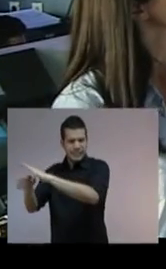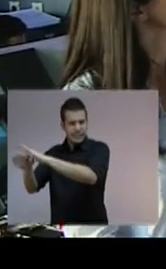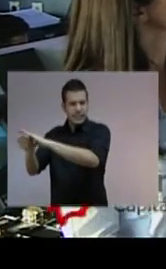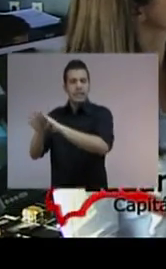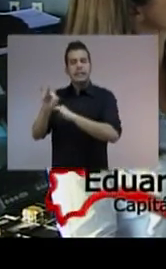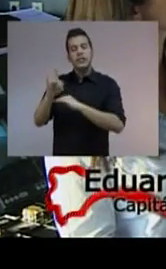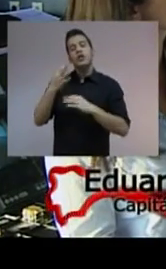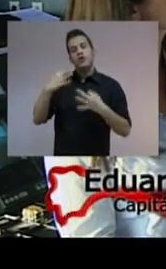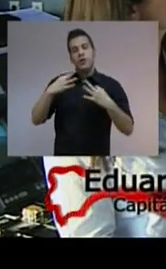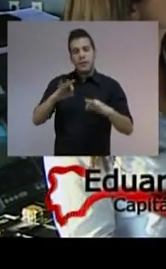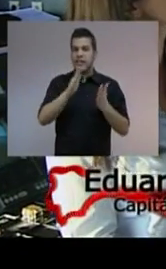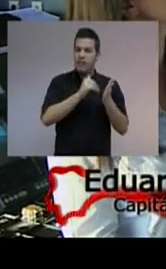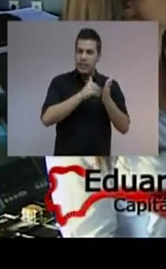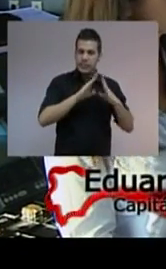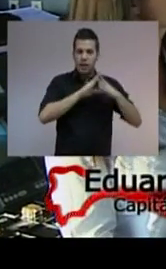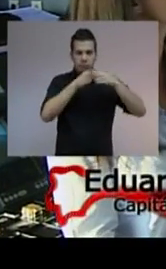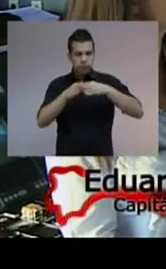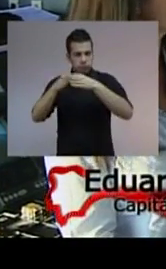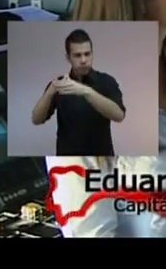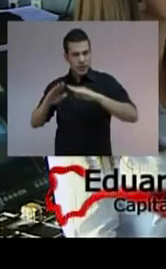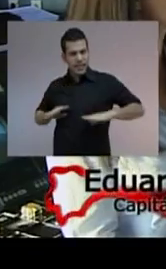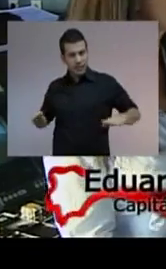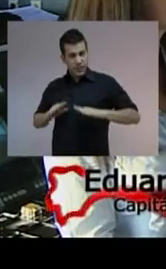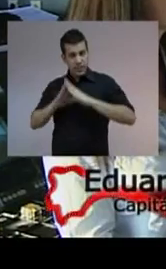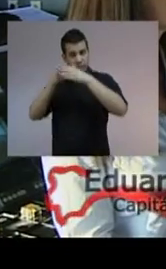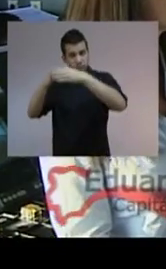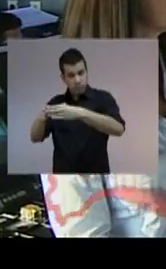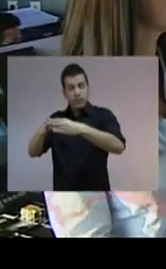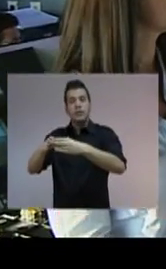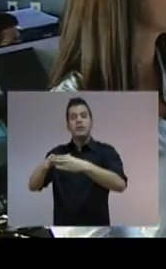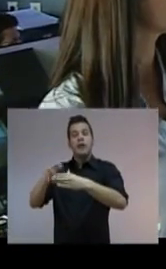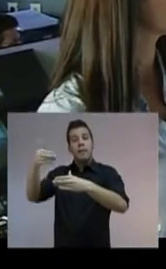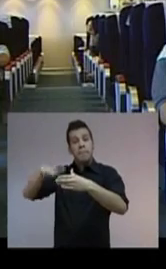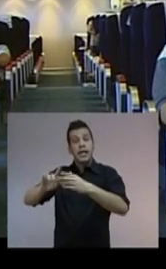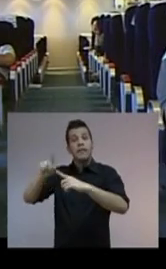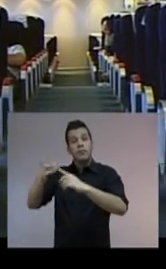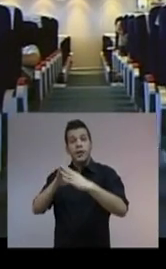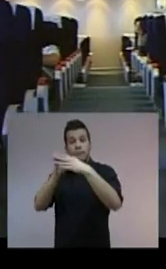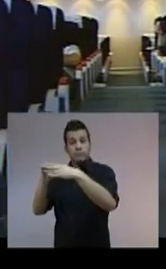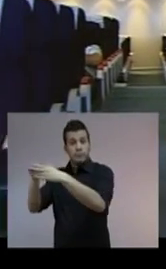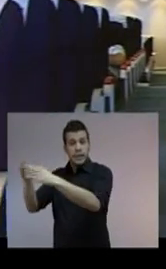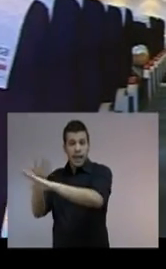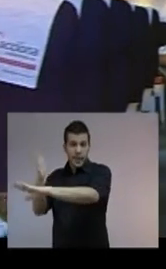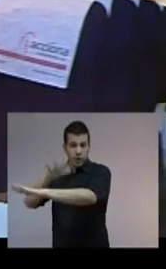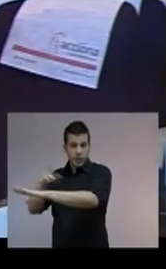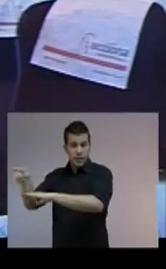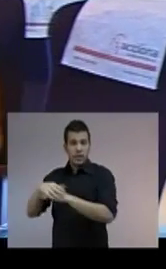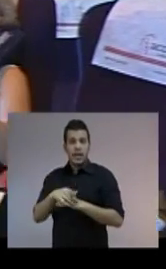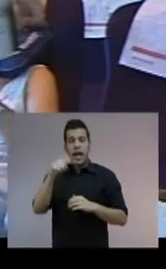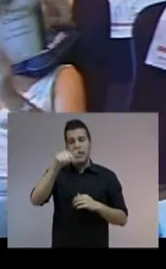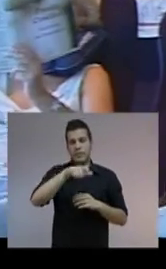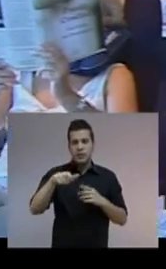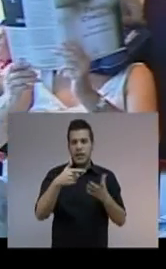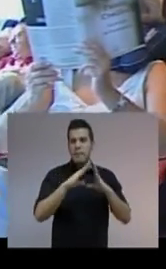barco normalmente sale del puerto de Valencia con destino al de Ibiza y continuamos hasta el puerto de Palma de Mallorca. ¿Qué capacidad tiene este barco? ¿Cuánta gente puede ir